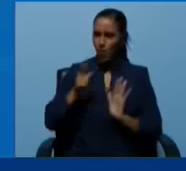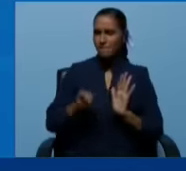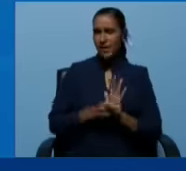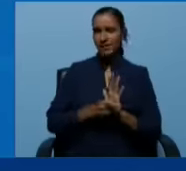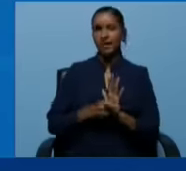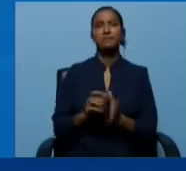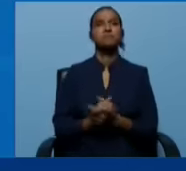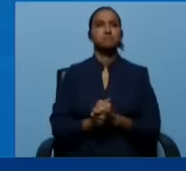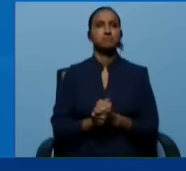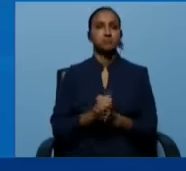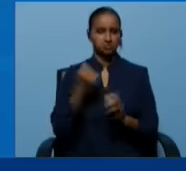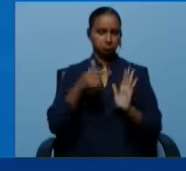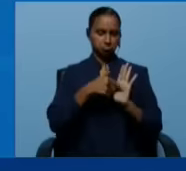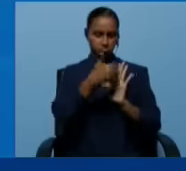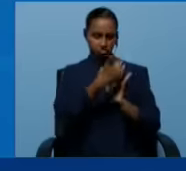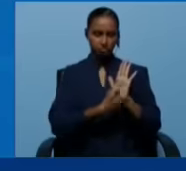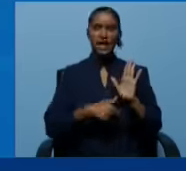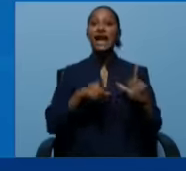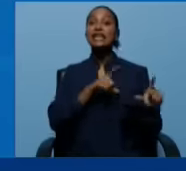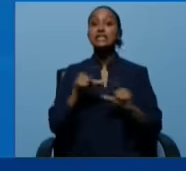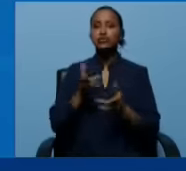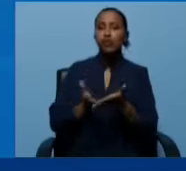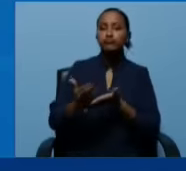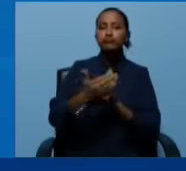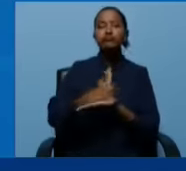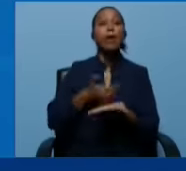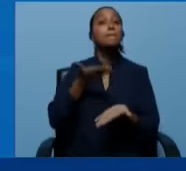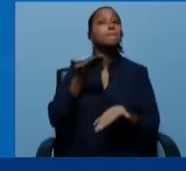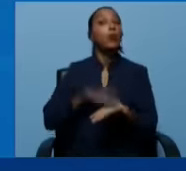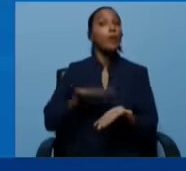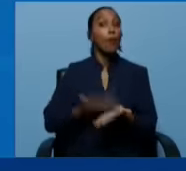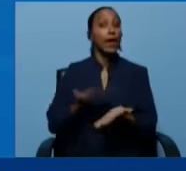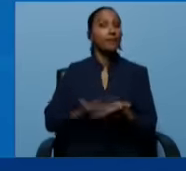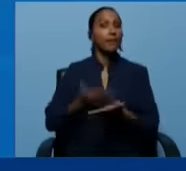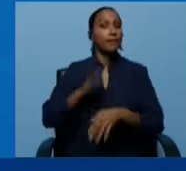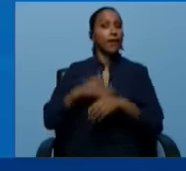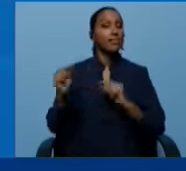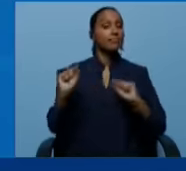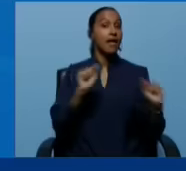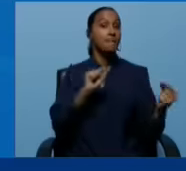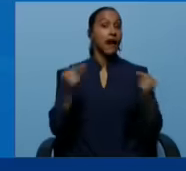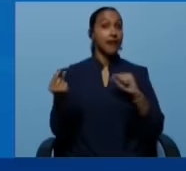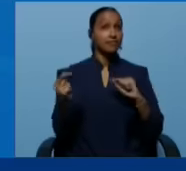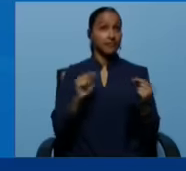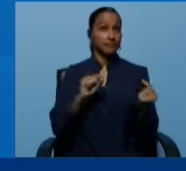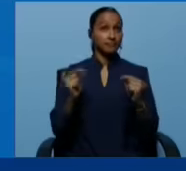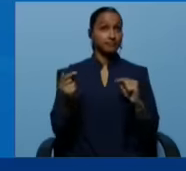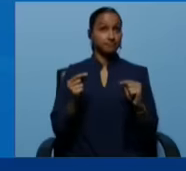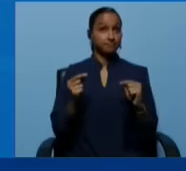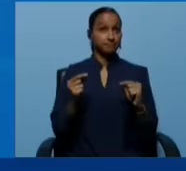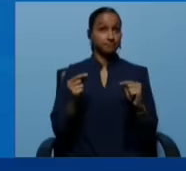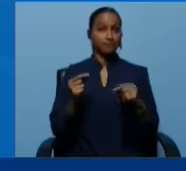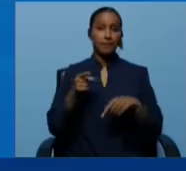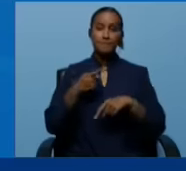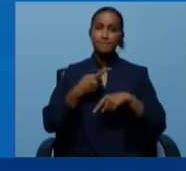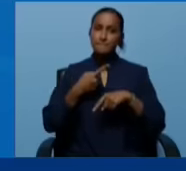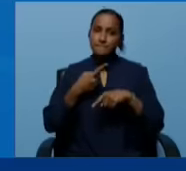que recoge las propuestas, los debates. Pero antes voy a darle la